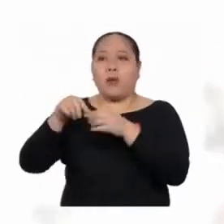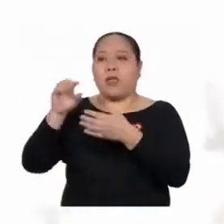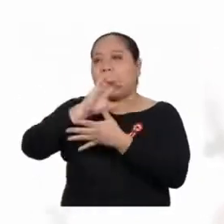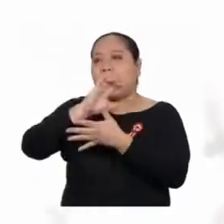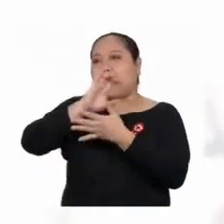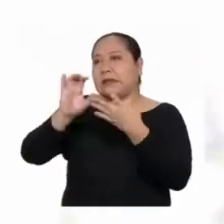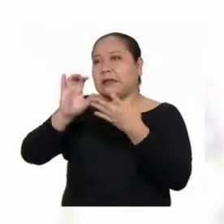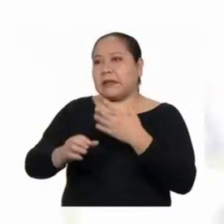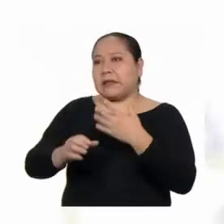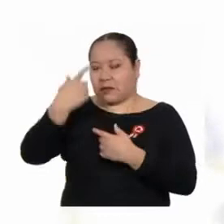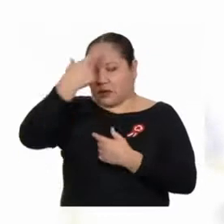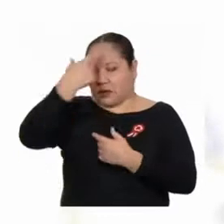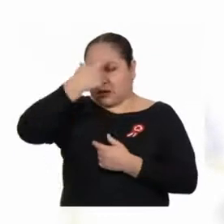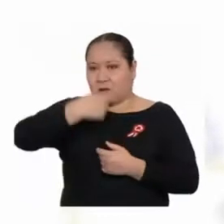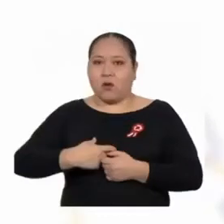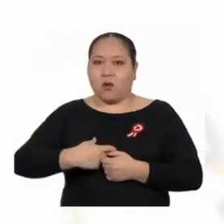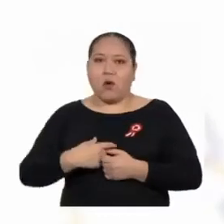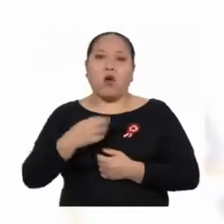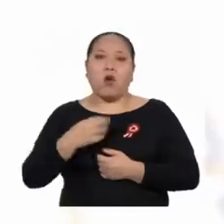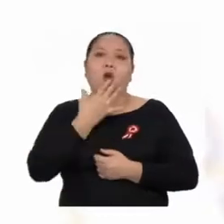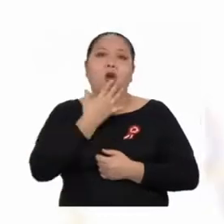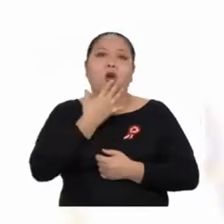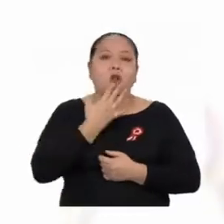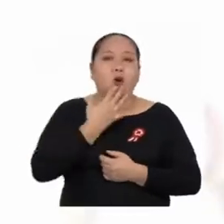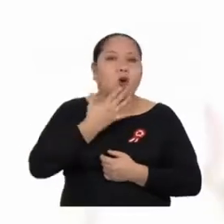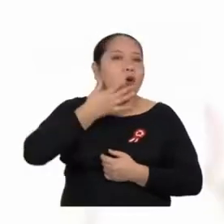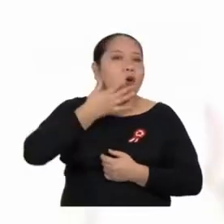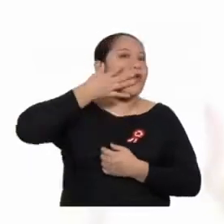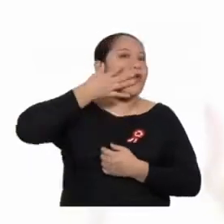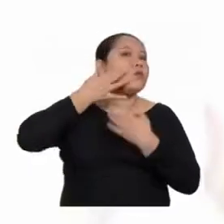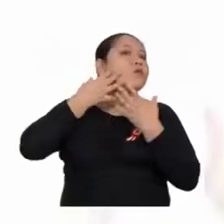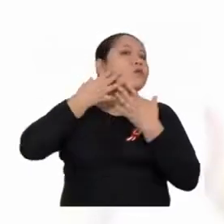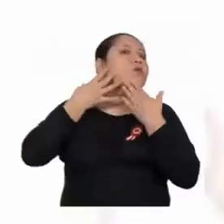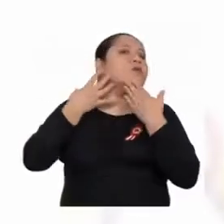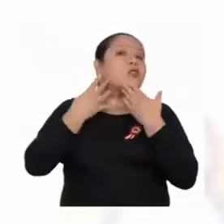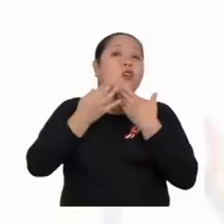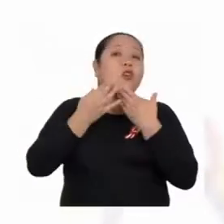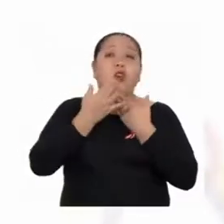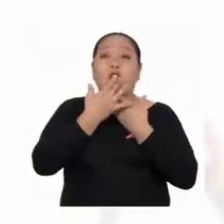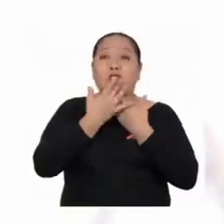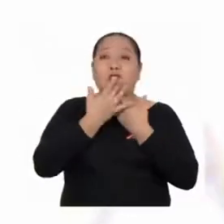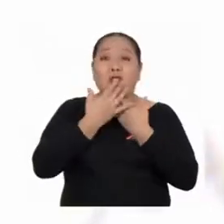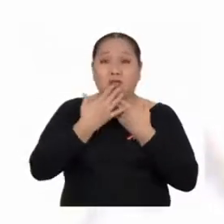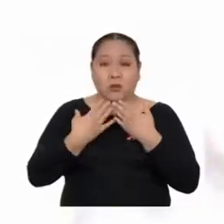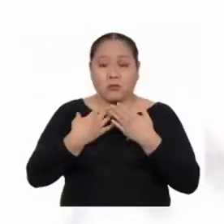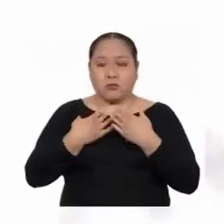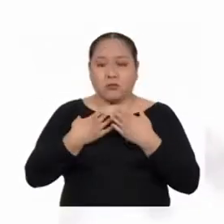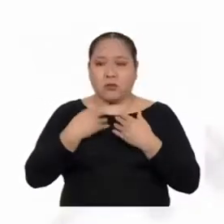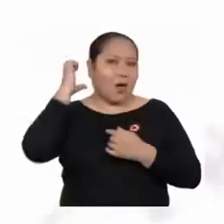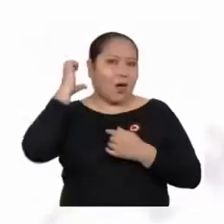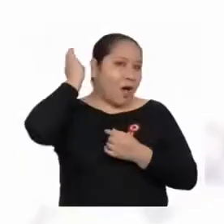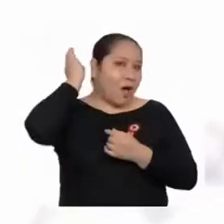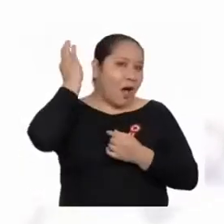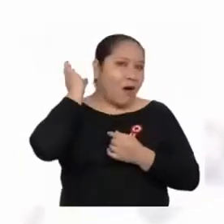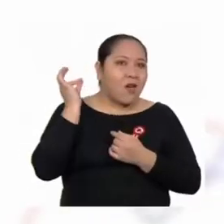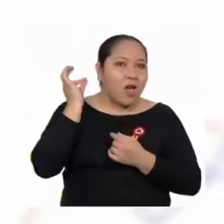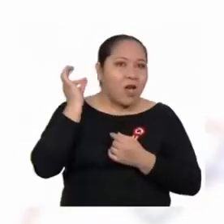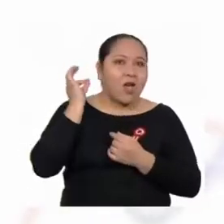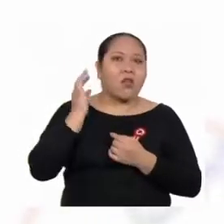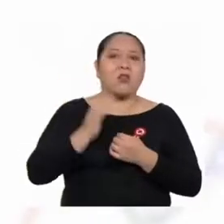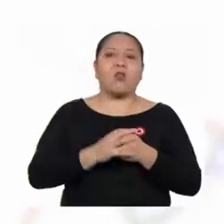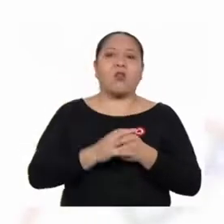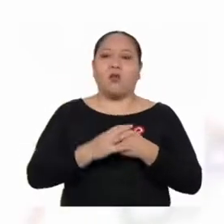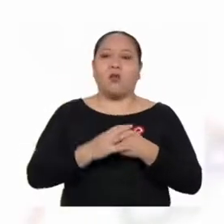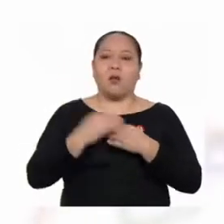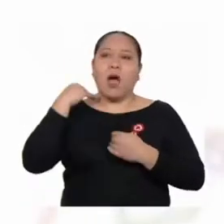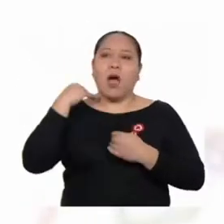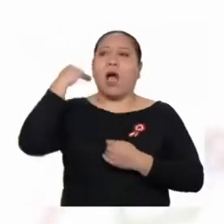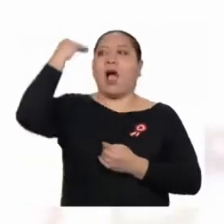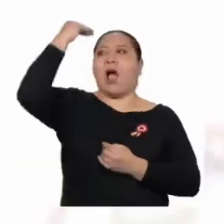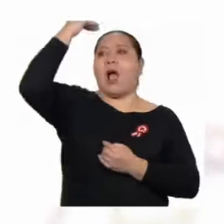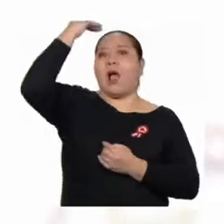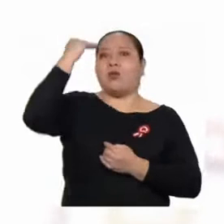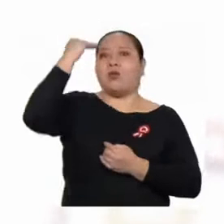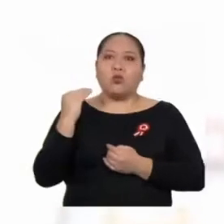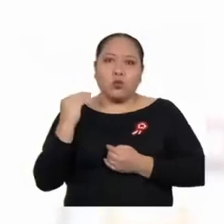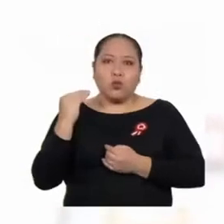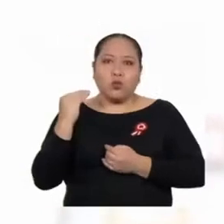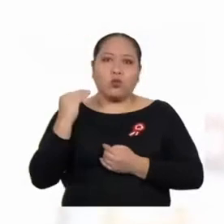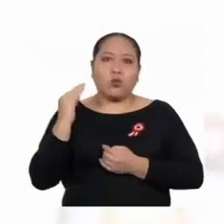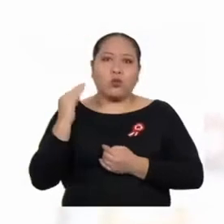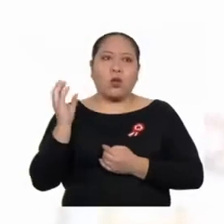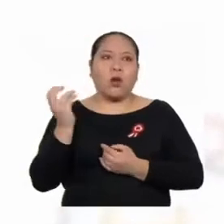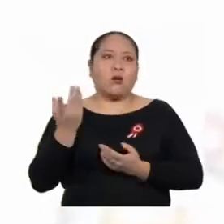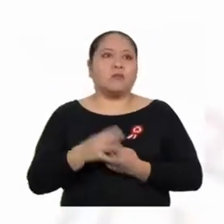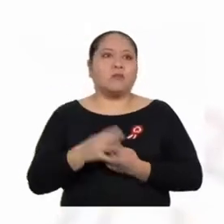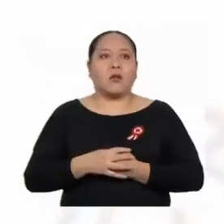y tipo de piel, cabello, facciones, estatura, entre otros, y étnico-culturales,